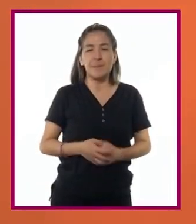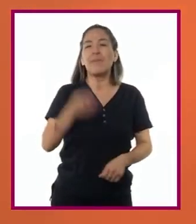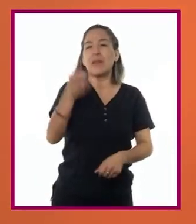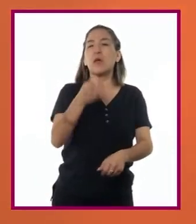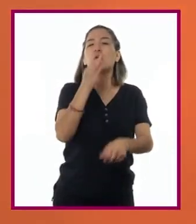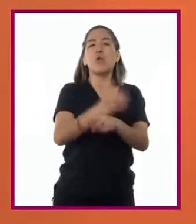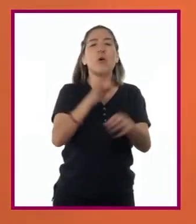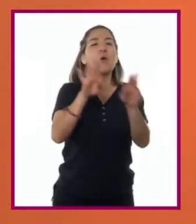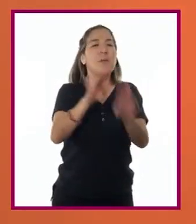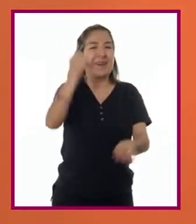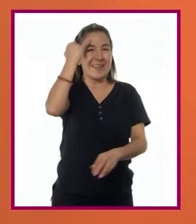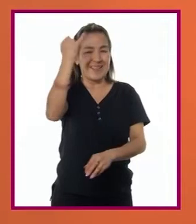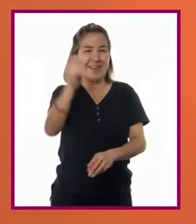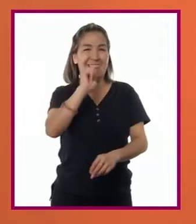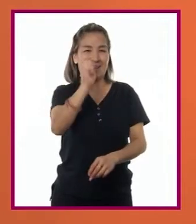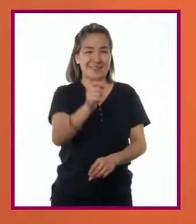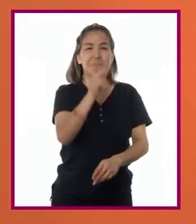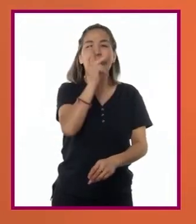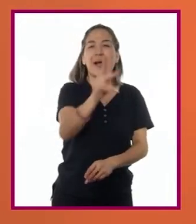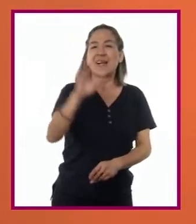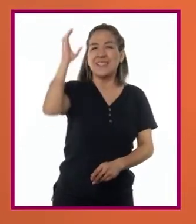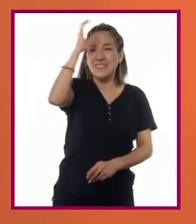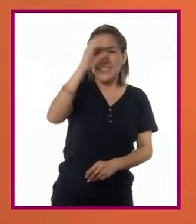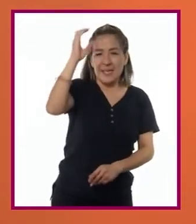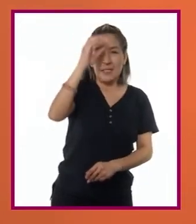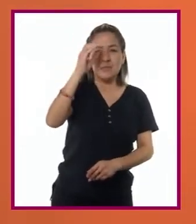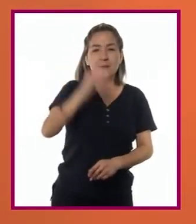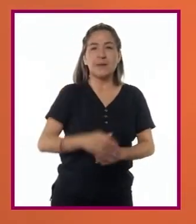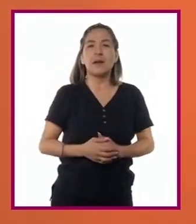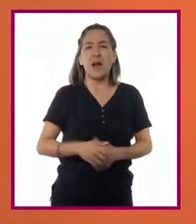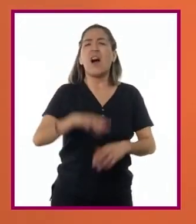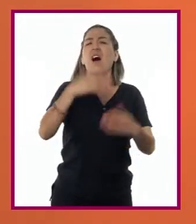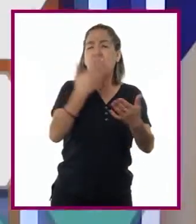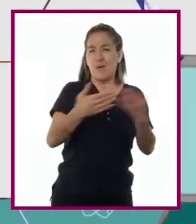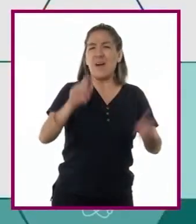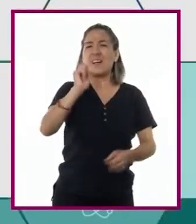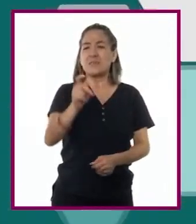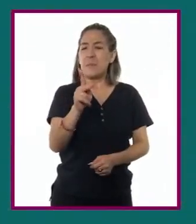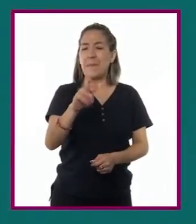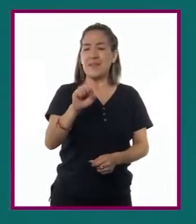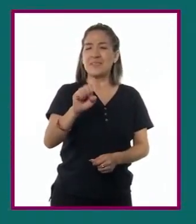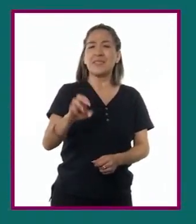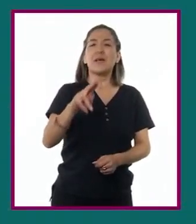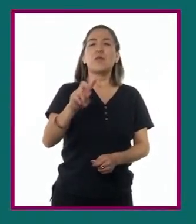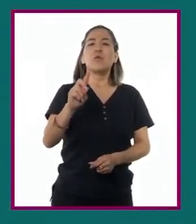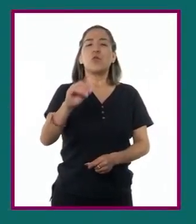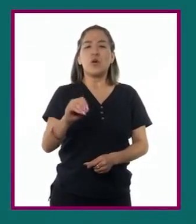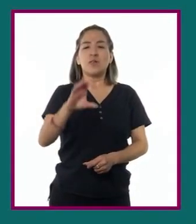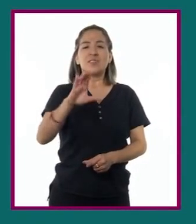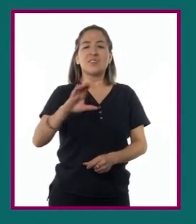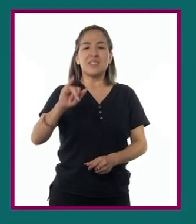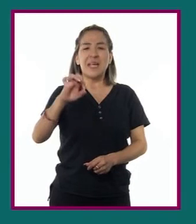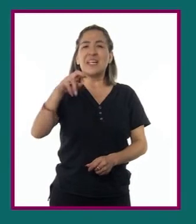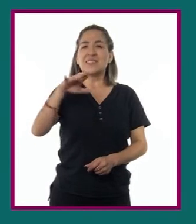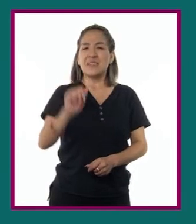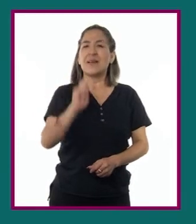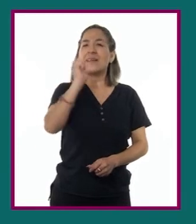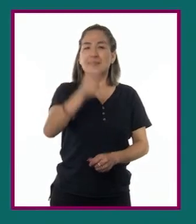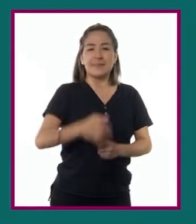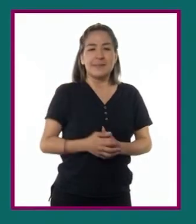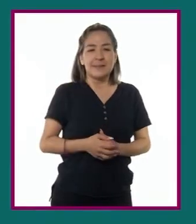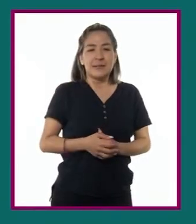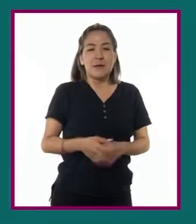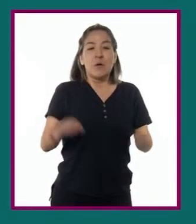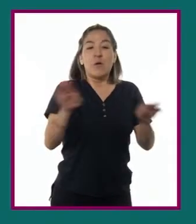general de la ciencia, ahora revisemos a qué se refiere la pseudociencia. Se le llama pseudociencia a todas